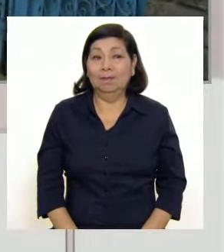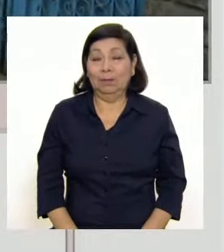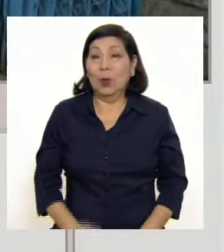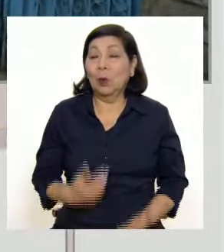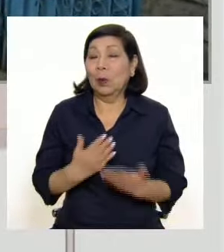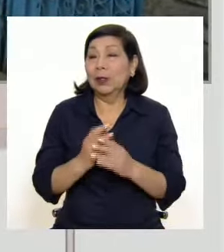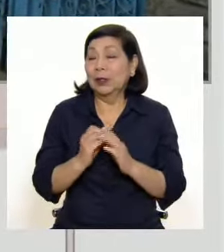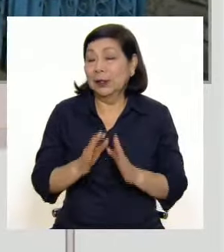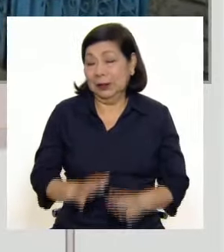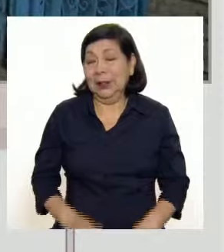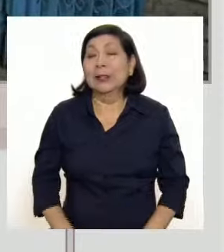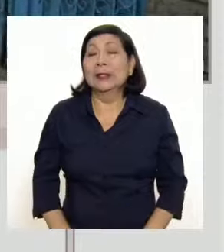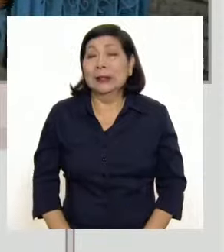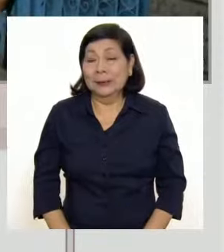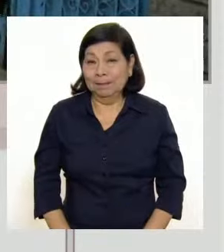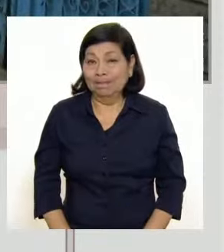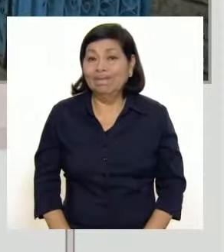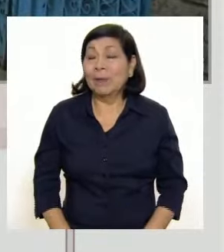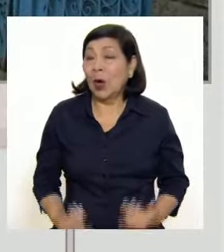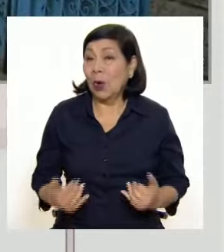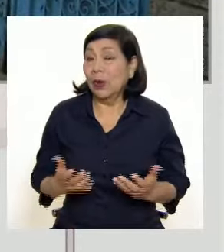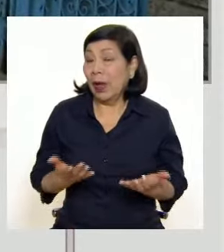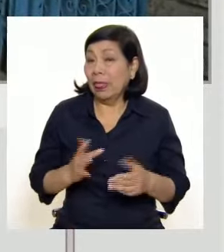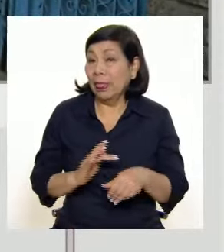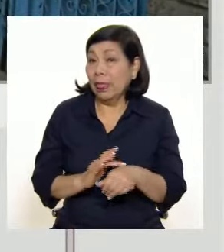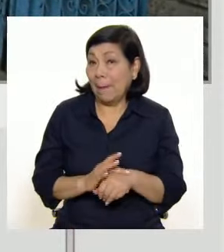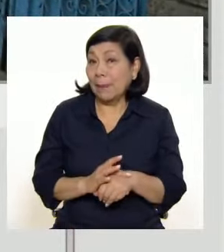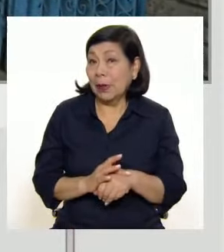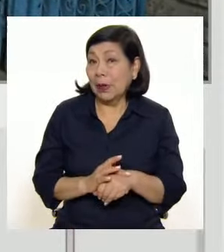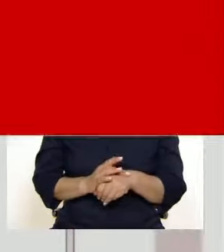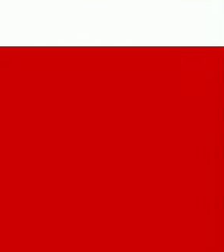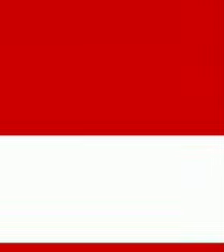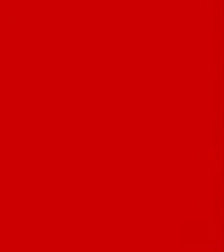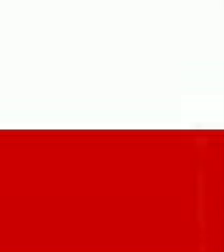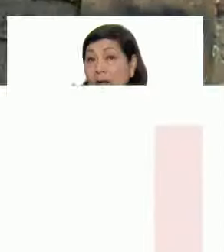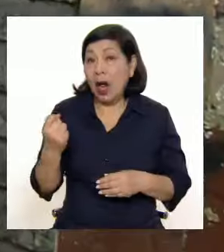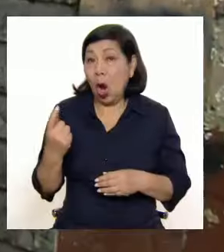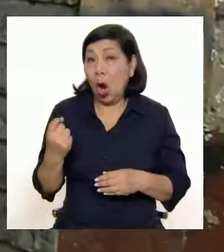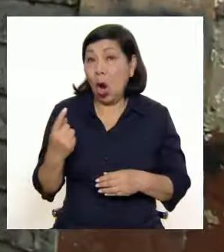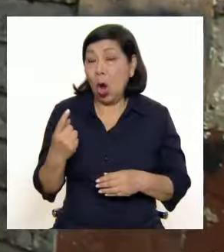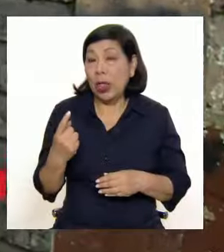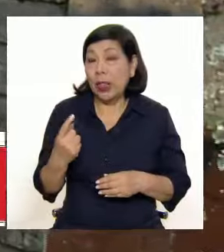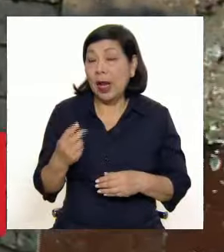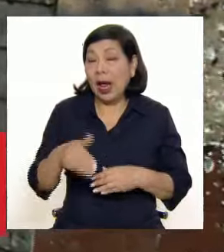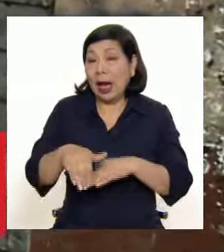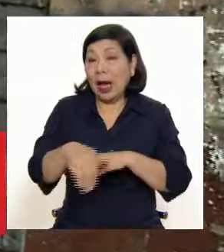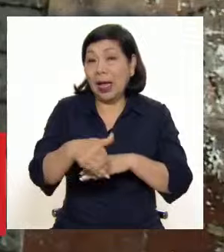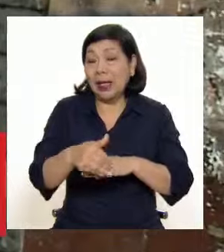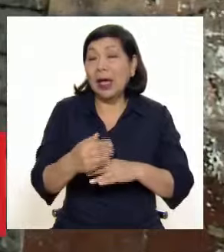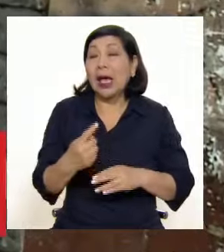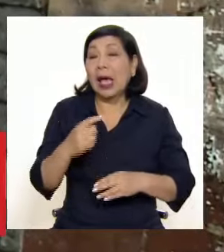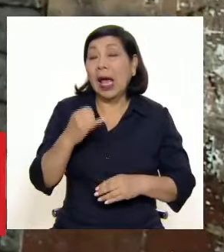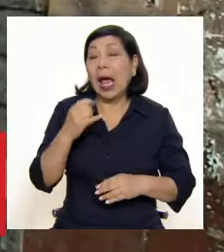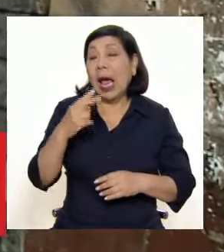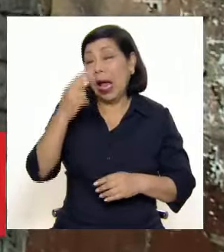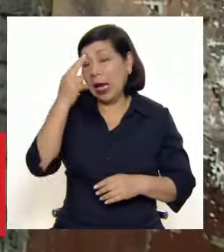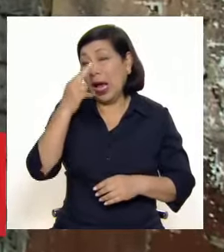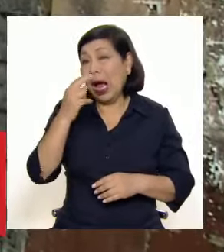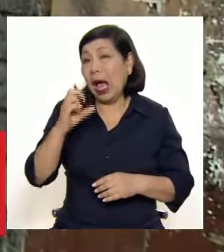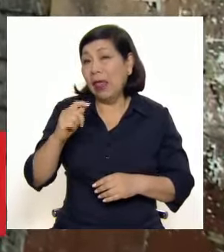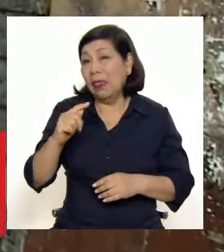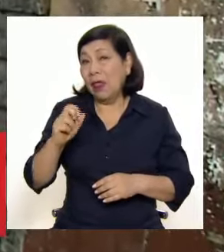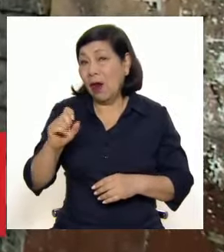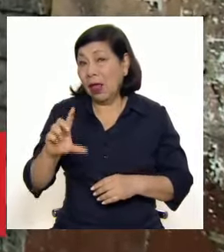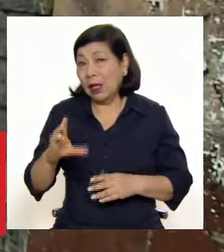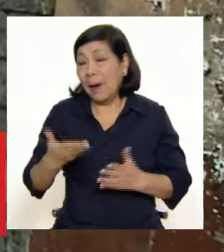Muy buenos días, María Fernanda, Romy. A esta hora estamos desde la cuadra 11 de Isabel la Católica, al fondo de donde